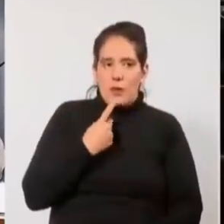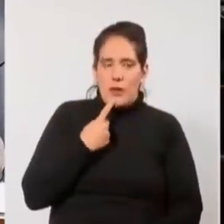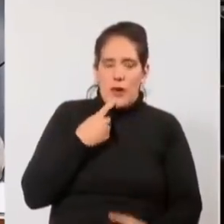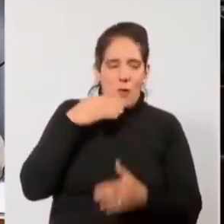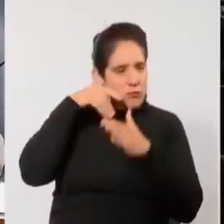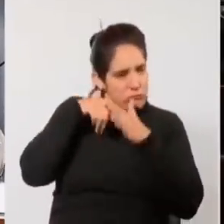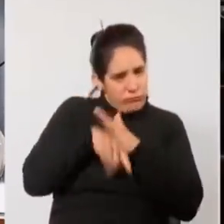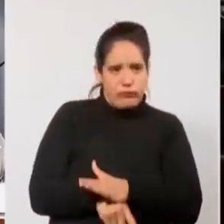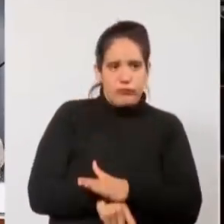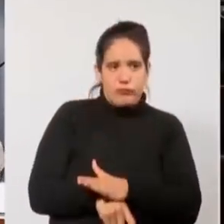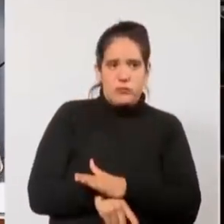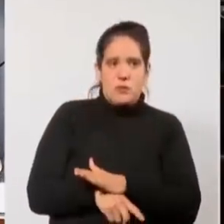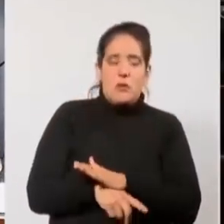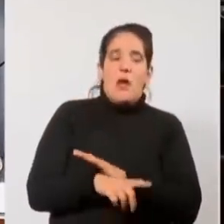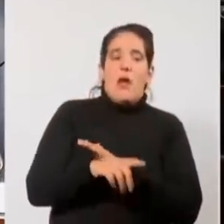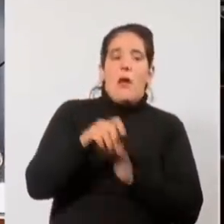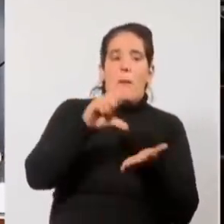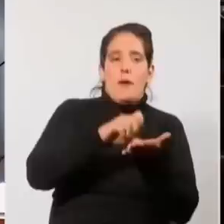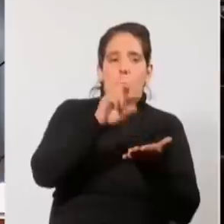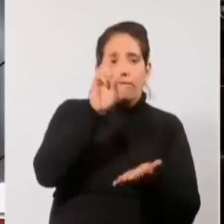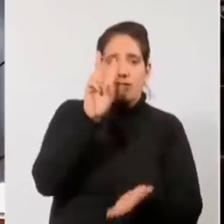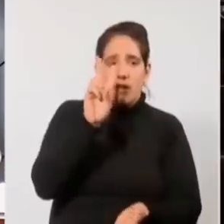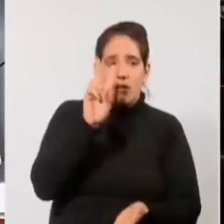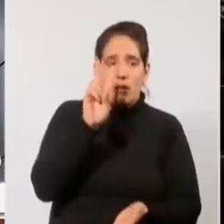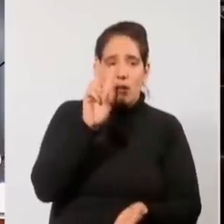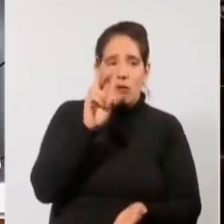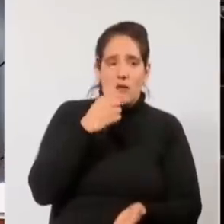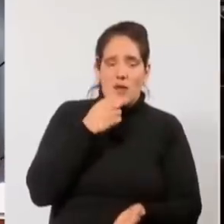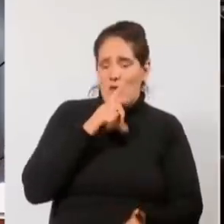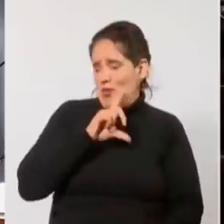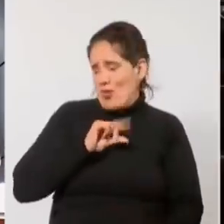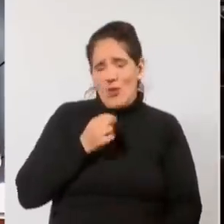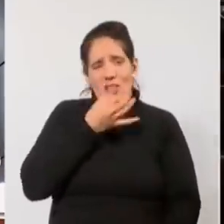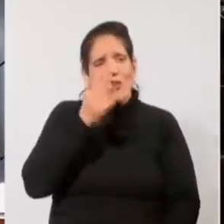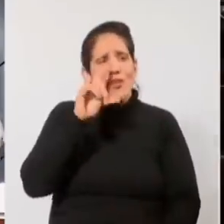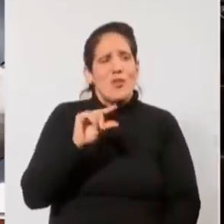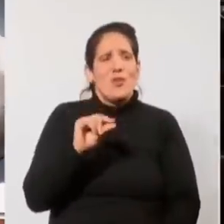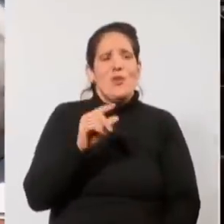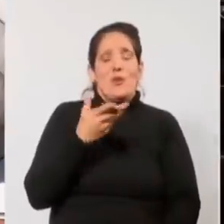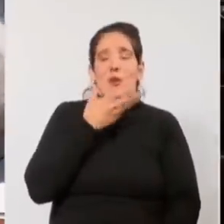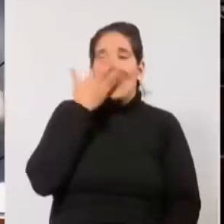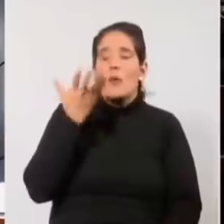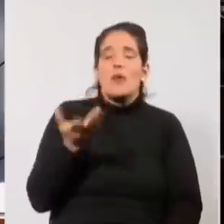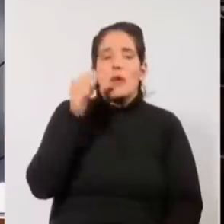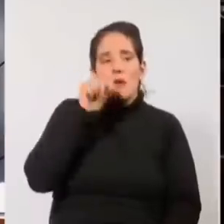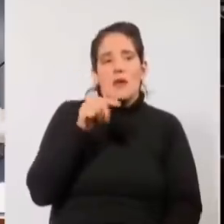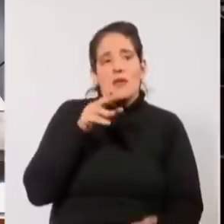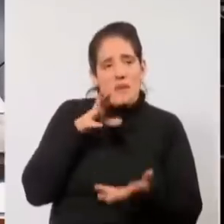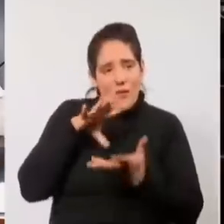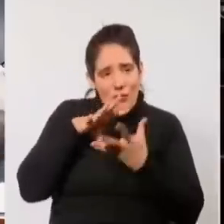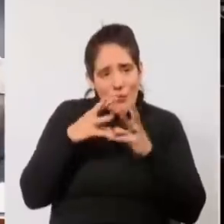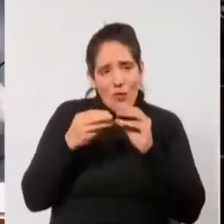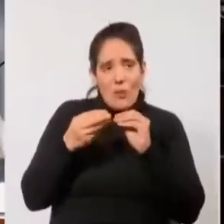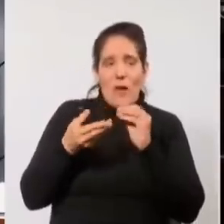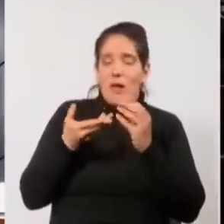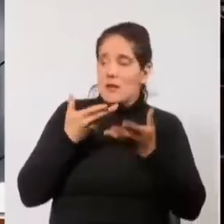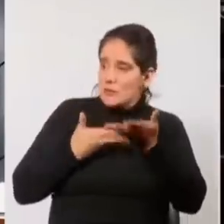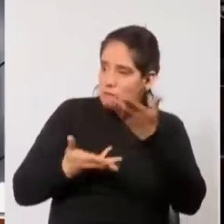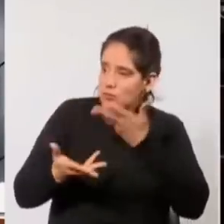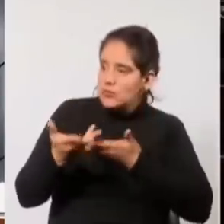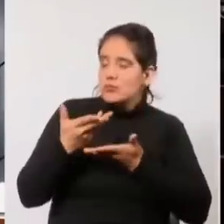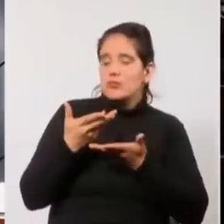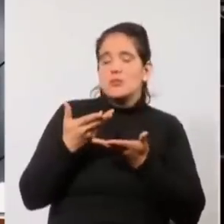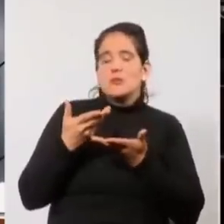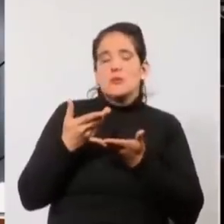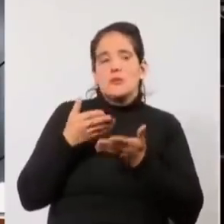envergadura en Venezuela. Y lo digo con tremendo dolor, porque realmente ese camino del diálogo, esa